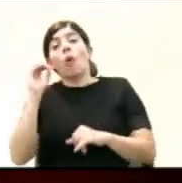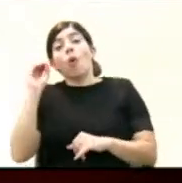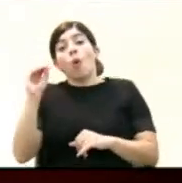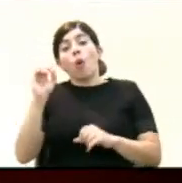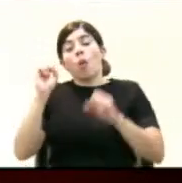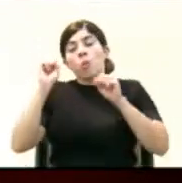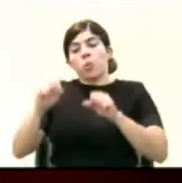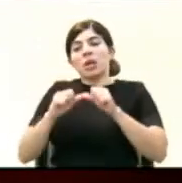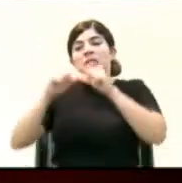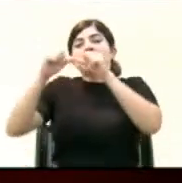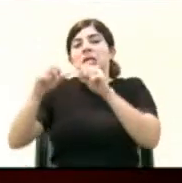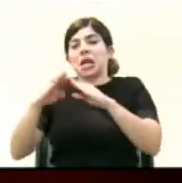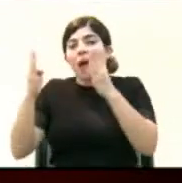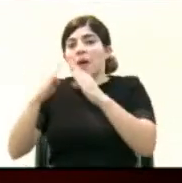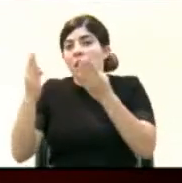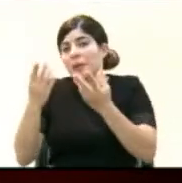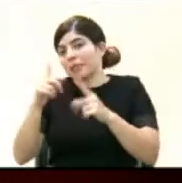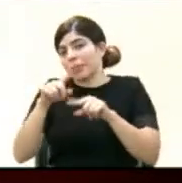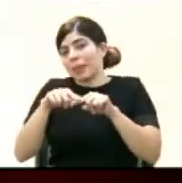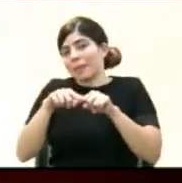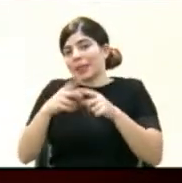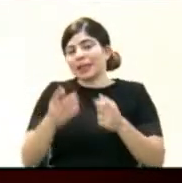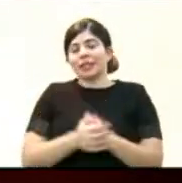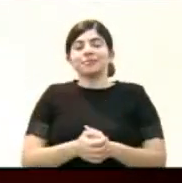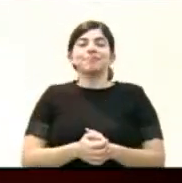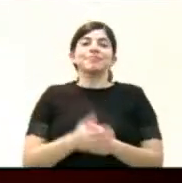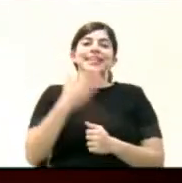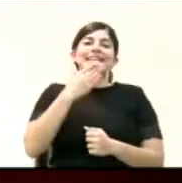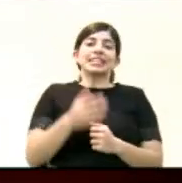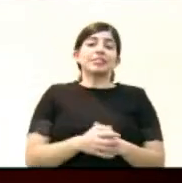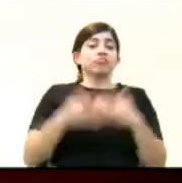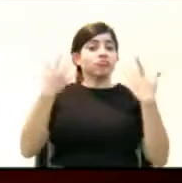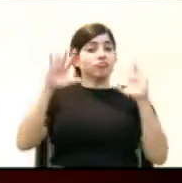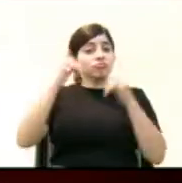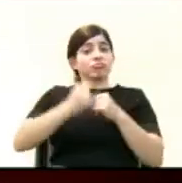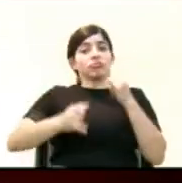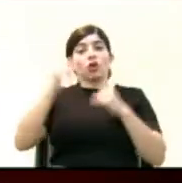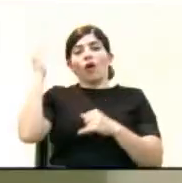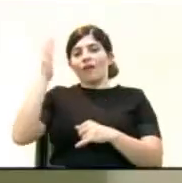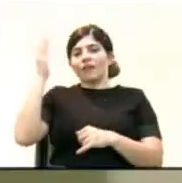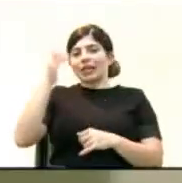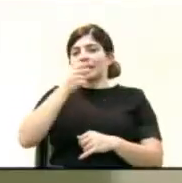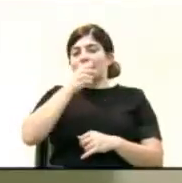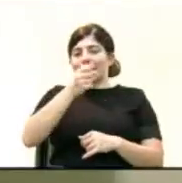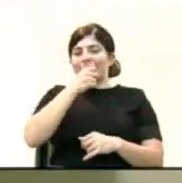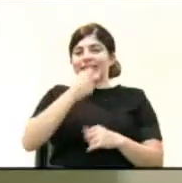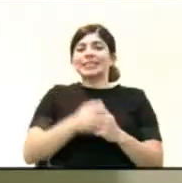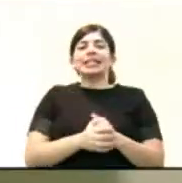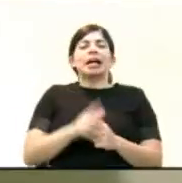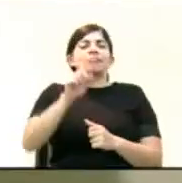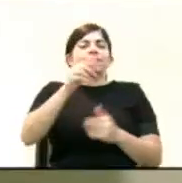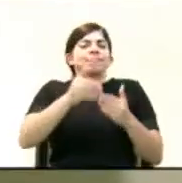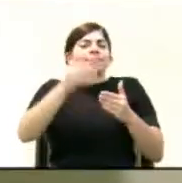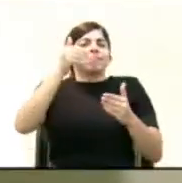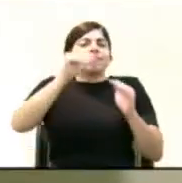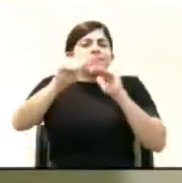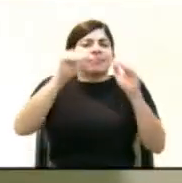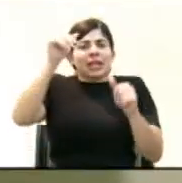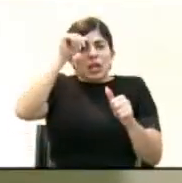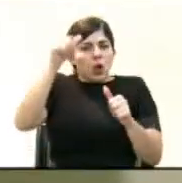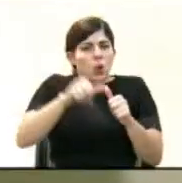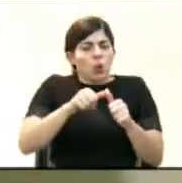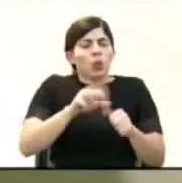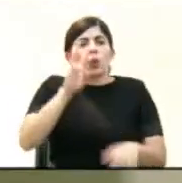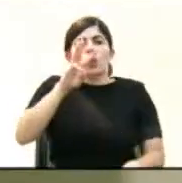puede continuar avanzando. Gracias. Damos por concluida esta conferencia de prensa, no sin antes recordarles